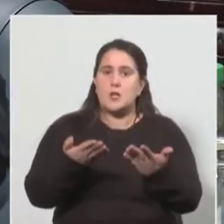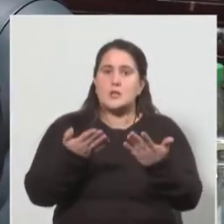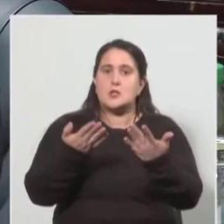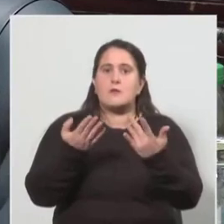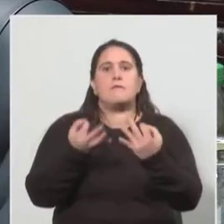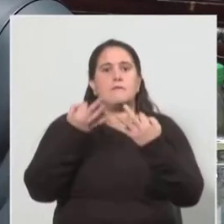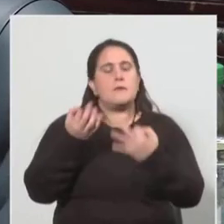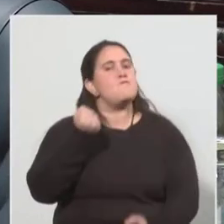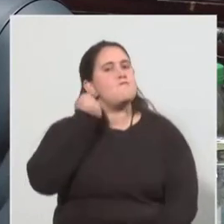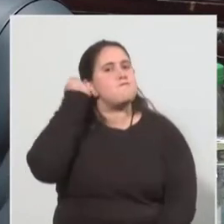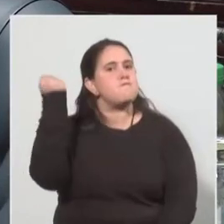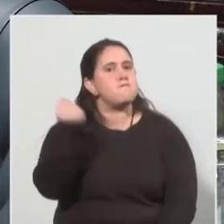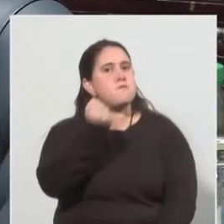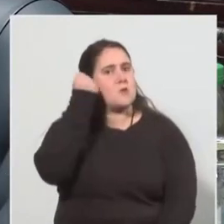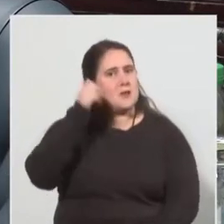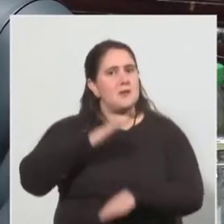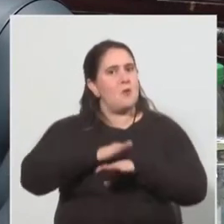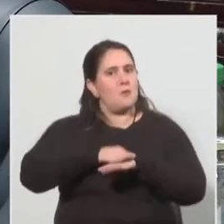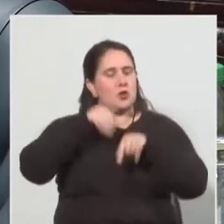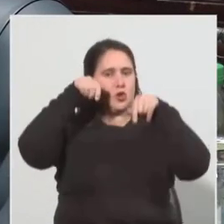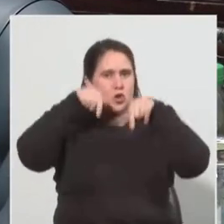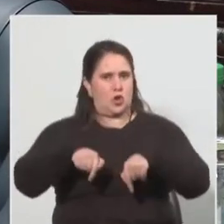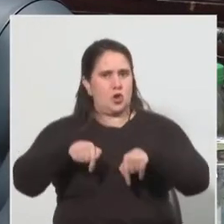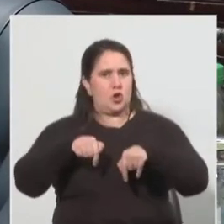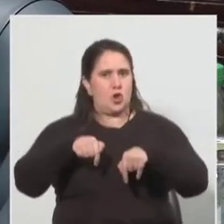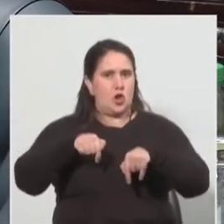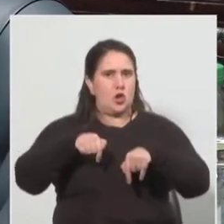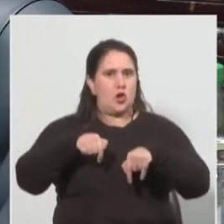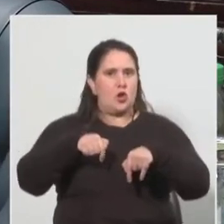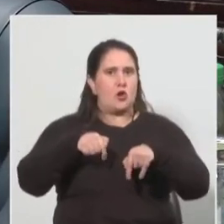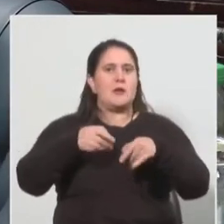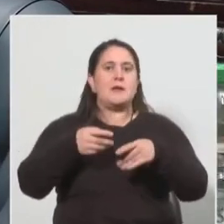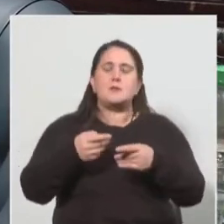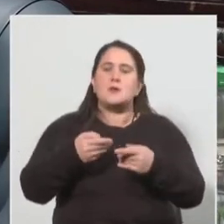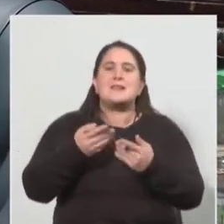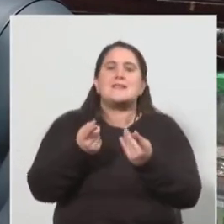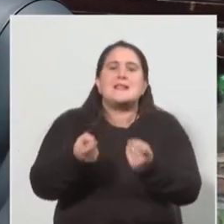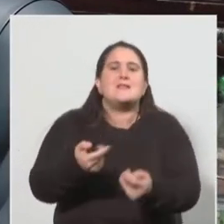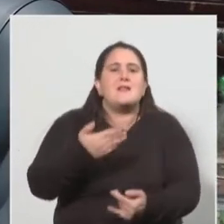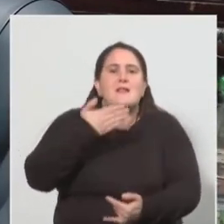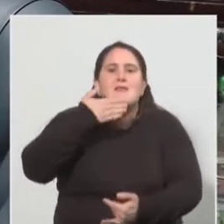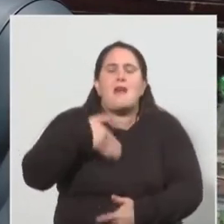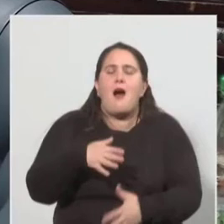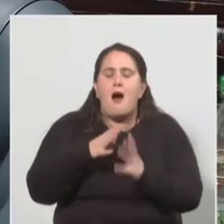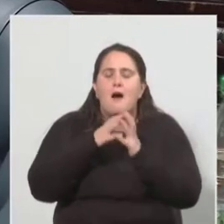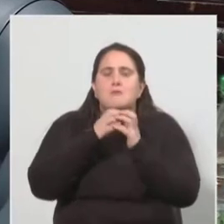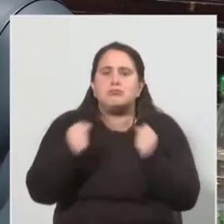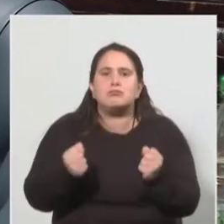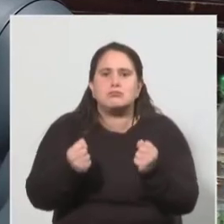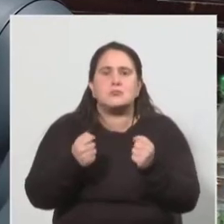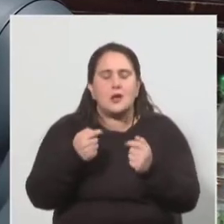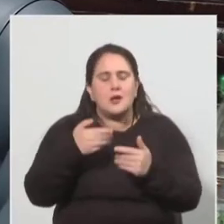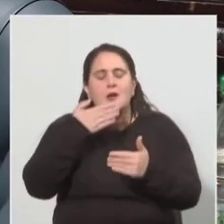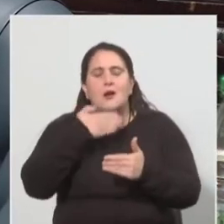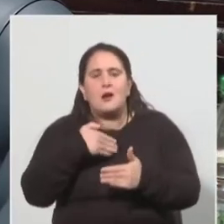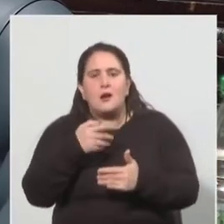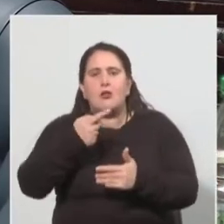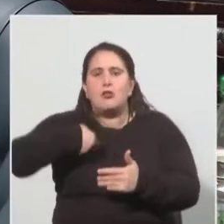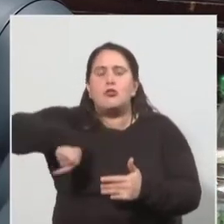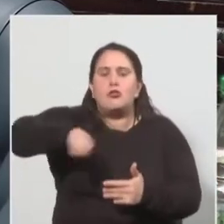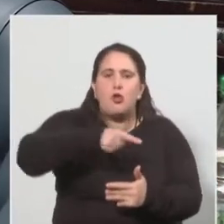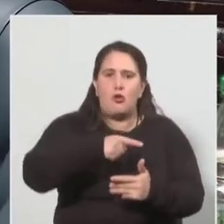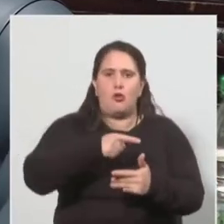tan importante la instancia del día de hoy. Necesitamos comprender, juntos y